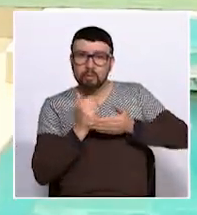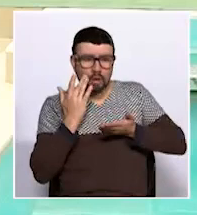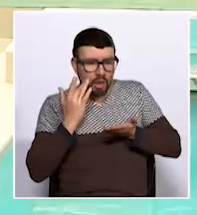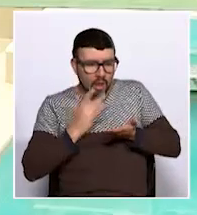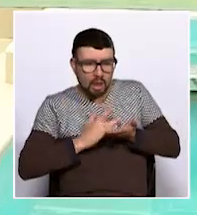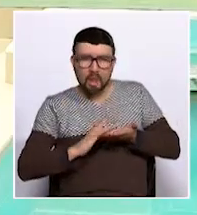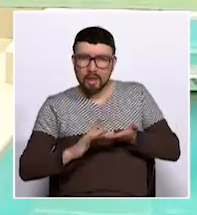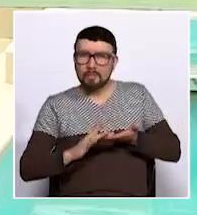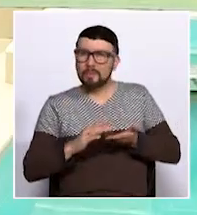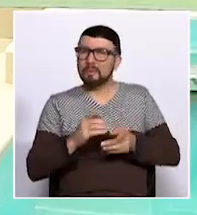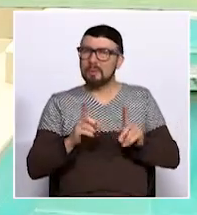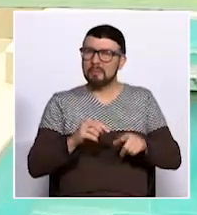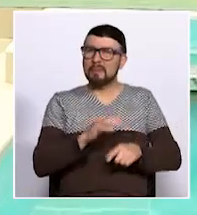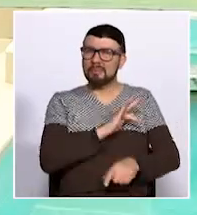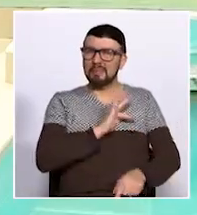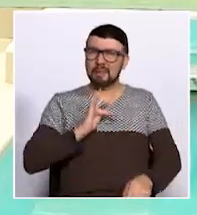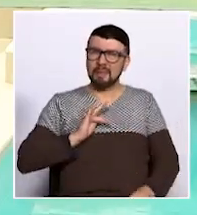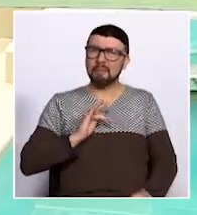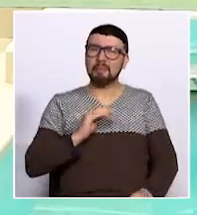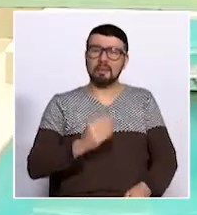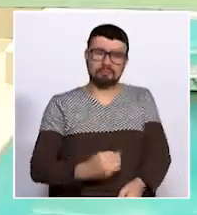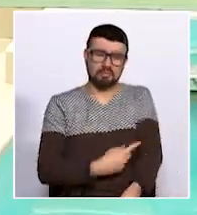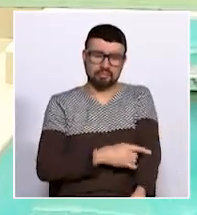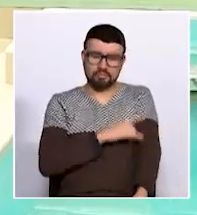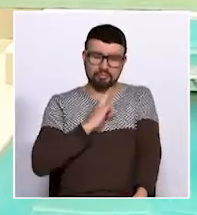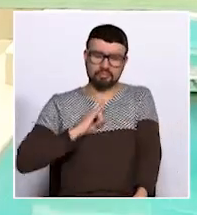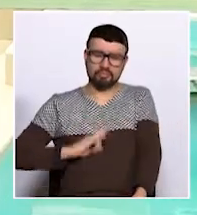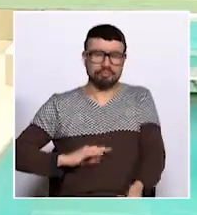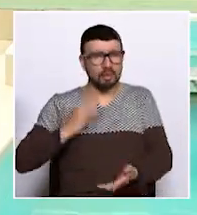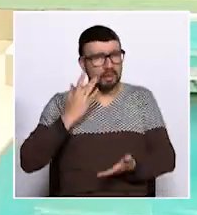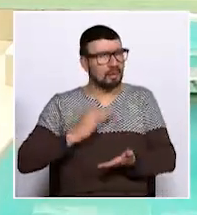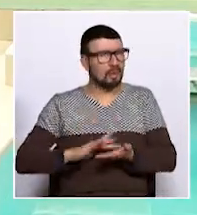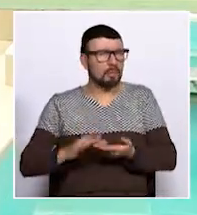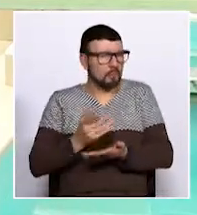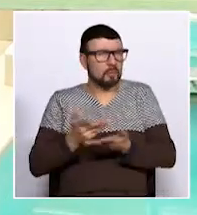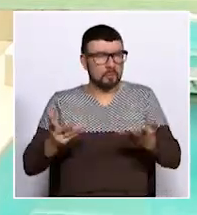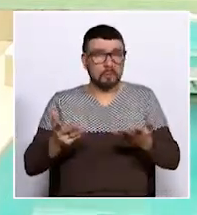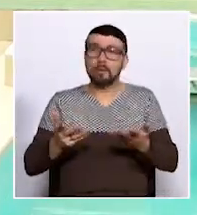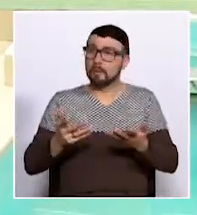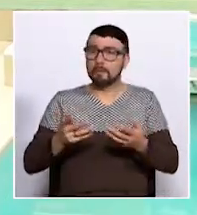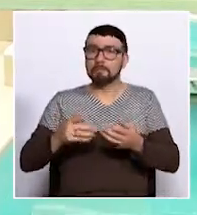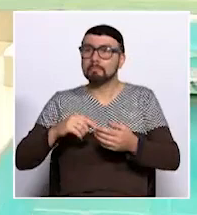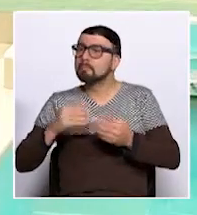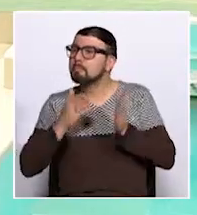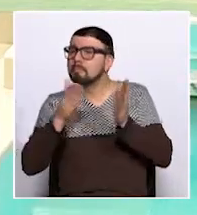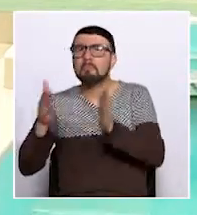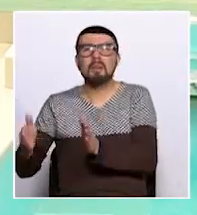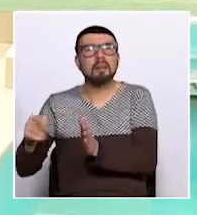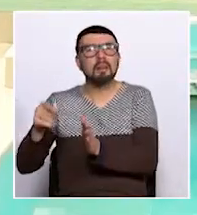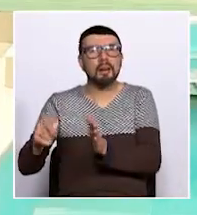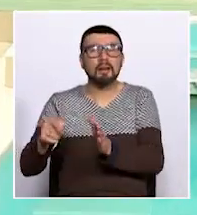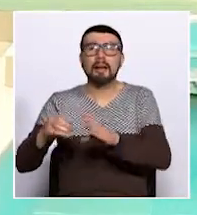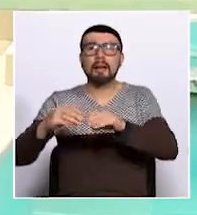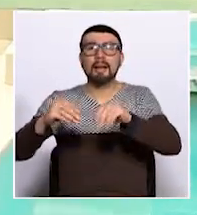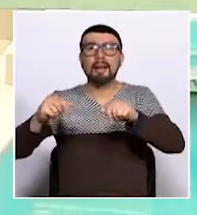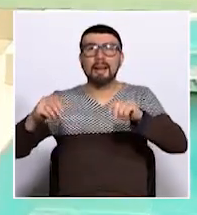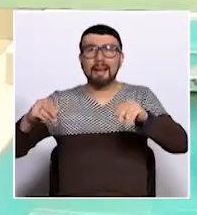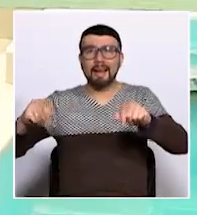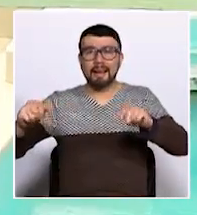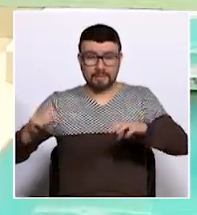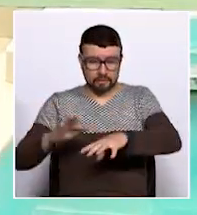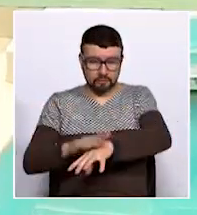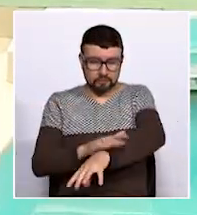ozono, sigue el siguiente paso y es la aplicación de arcilla. Acuérdense también que durante